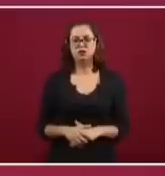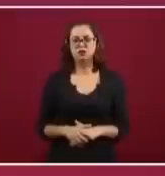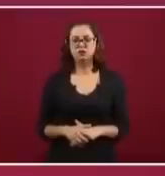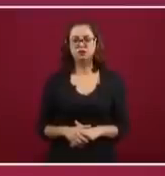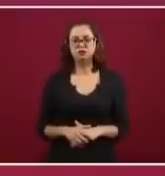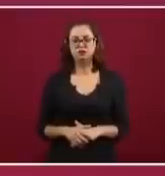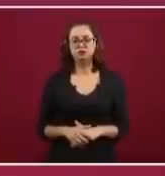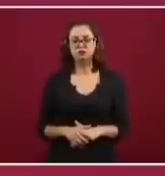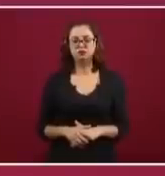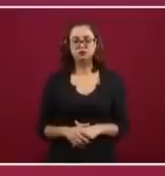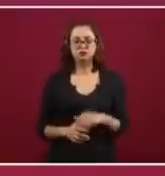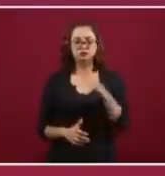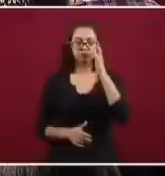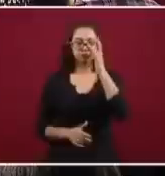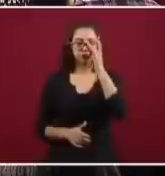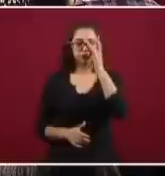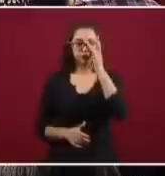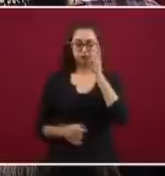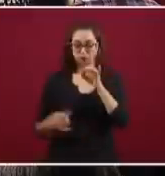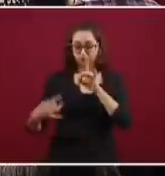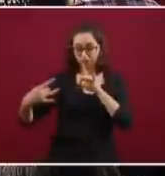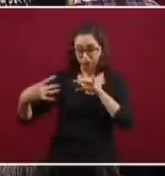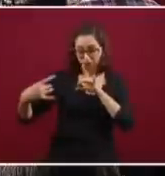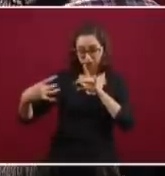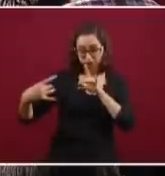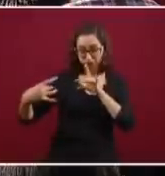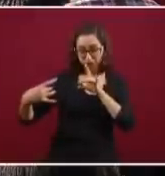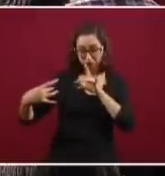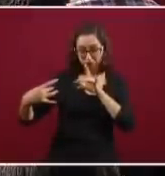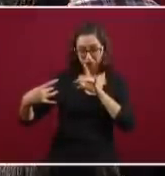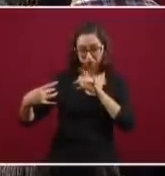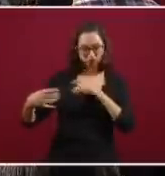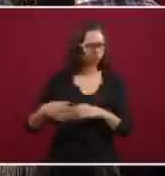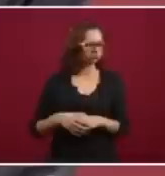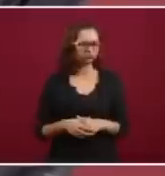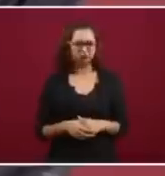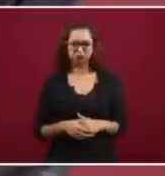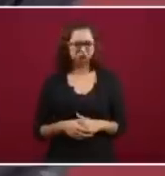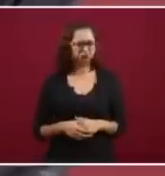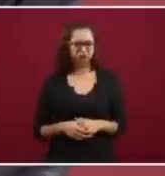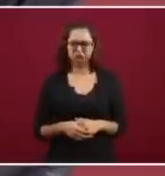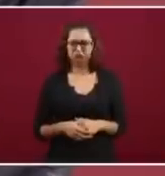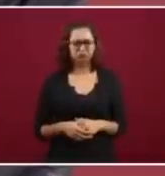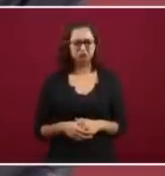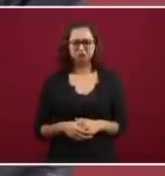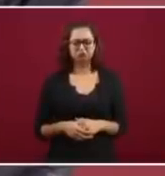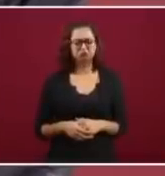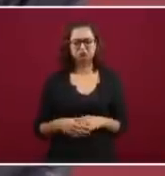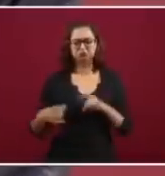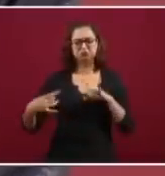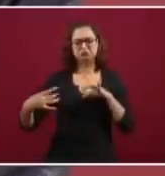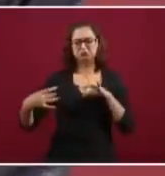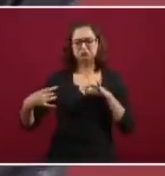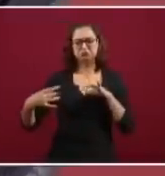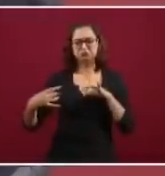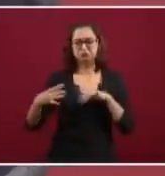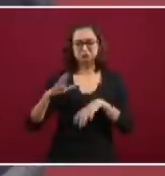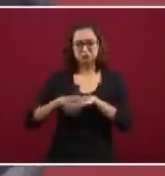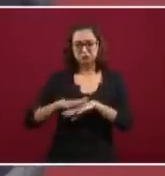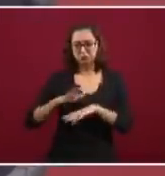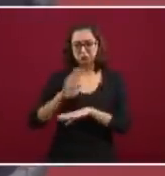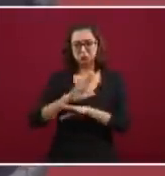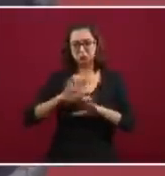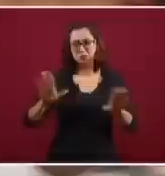¿Pero lograron detectar si estaba conectado? No, con... no se logró. No se logró saber más que